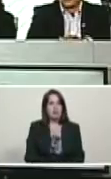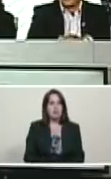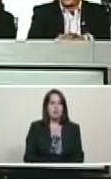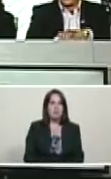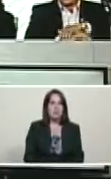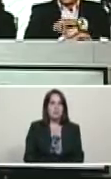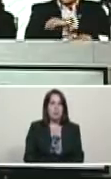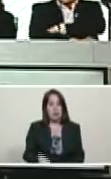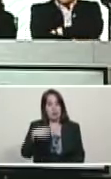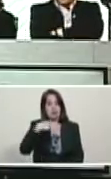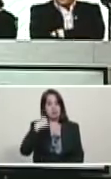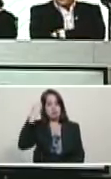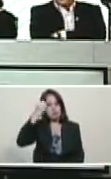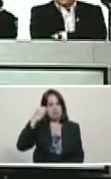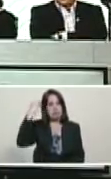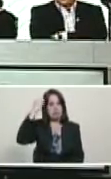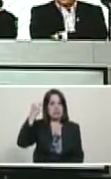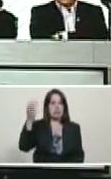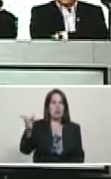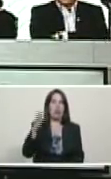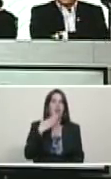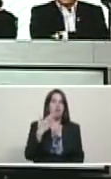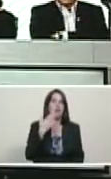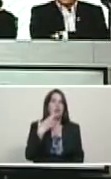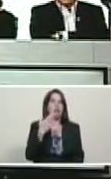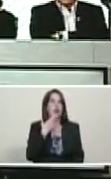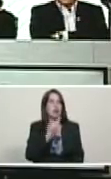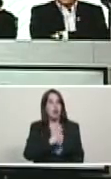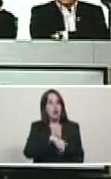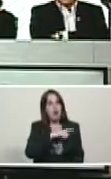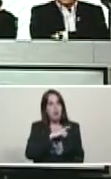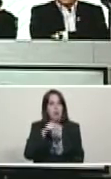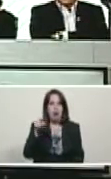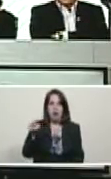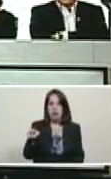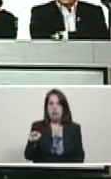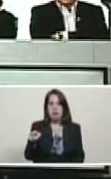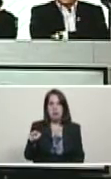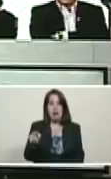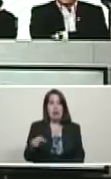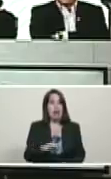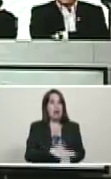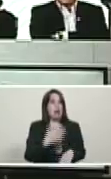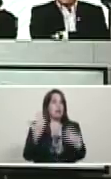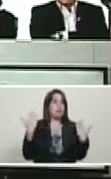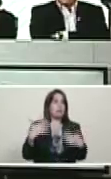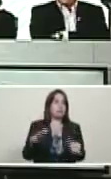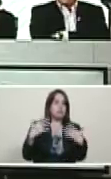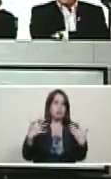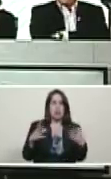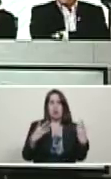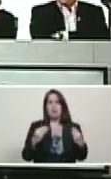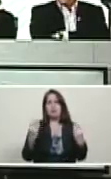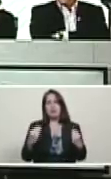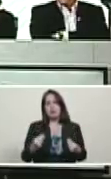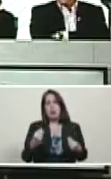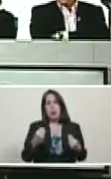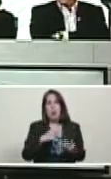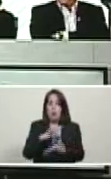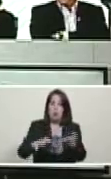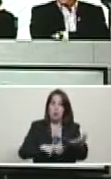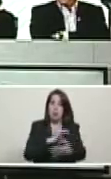yo me imagino que la gente debe aburrirse mucho en españa porque españa tiene suficientes problemas para que estén dedicados